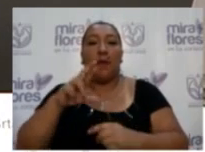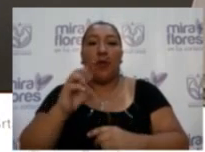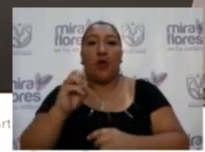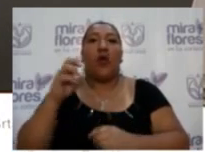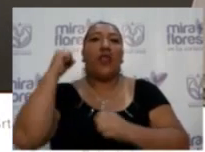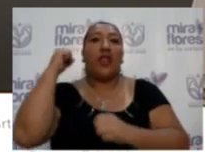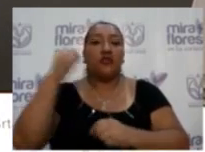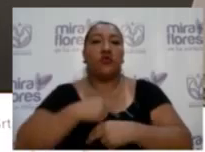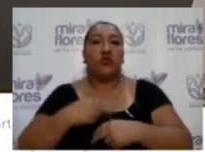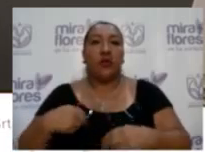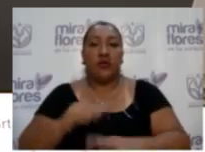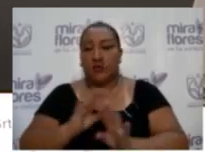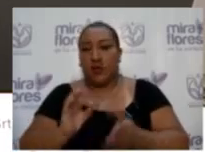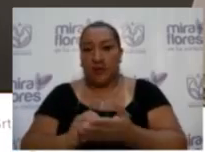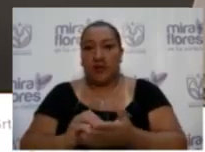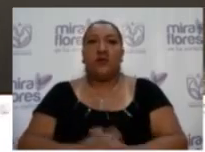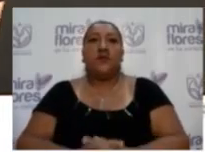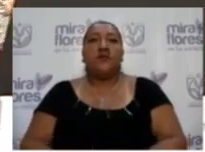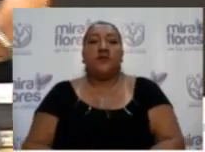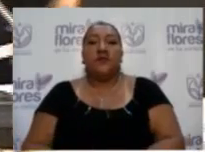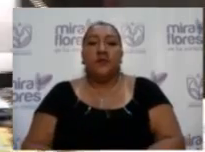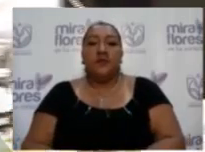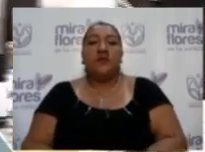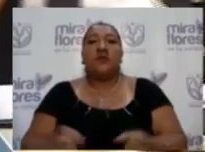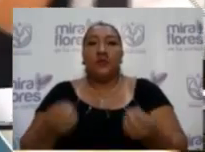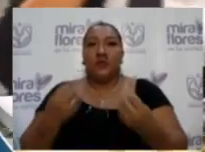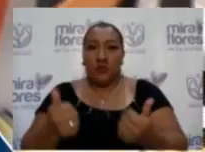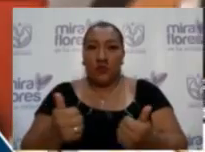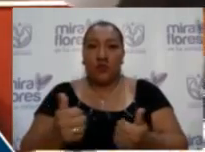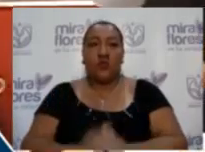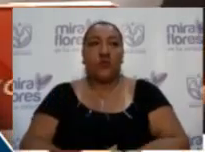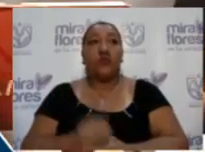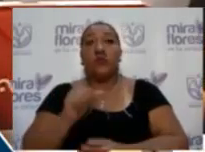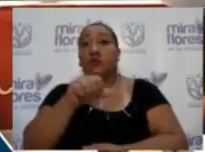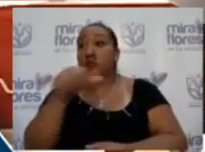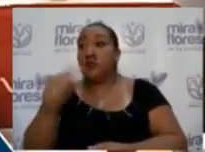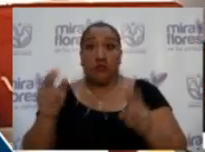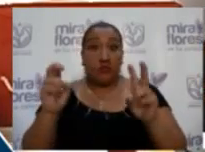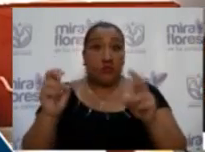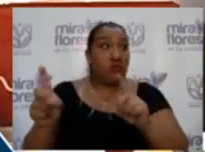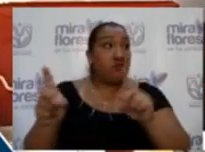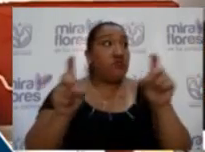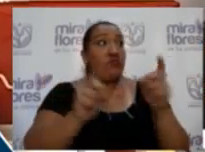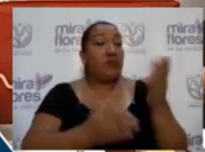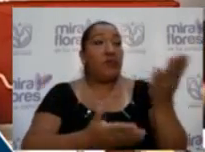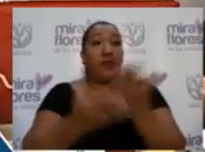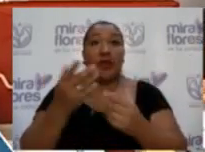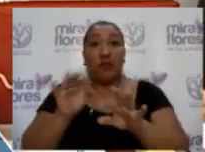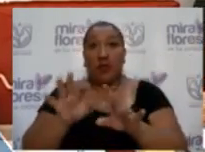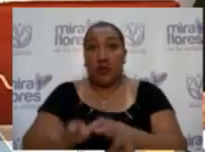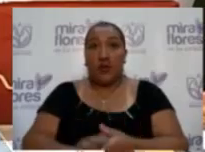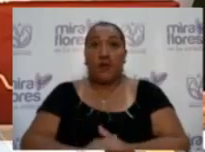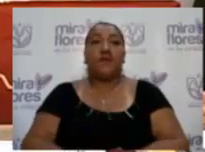Humanos. Es todo, señor alcalde. Muy bien, ¿tenemos algún otro tema, algún pedido por